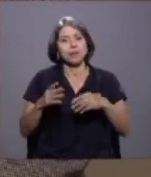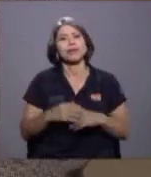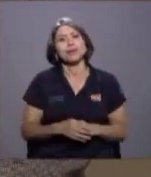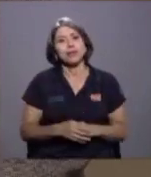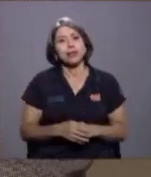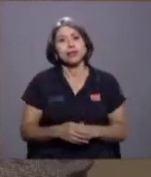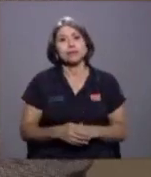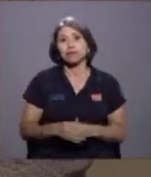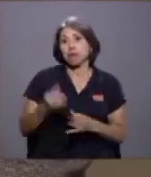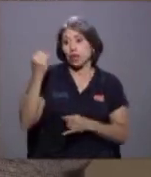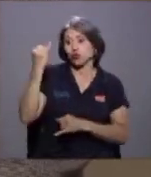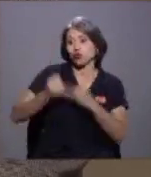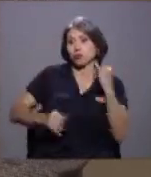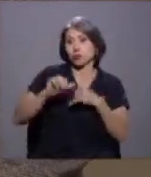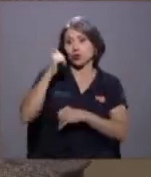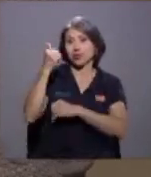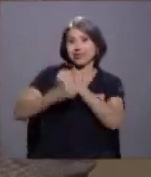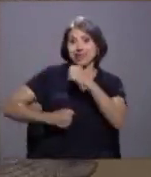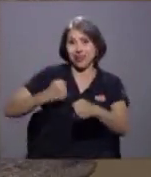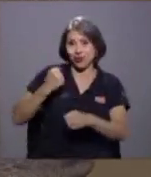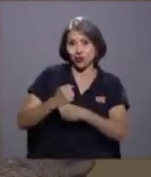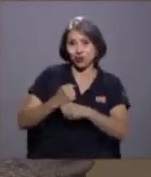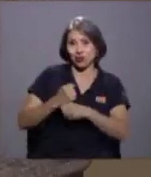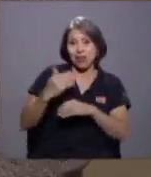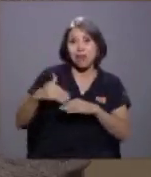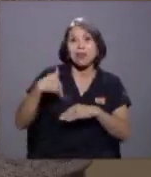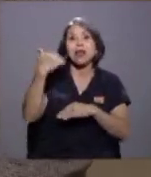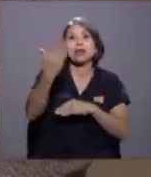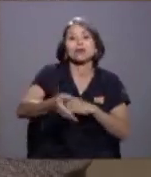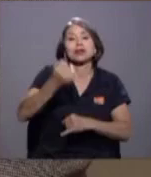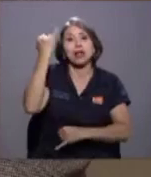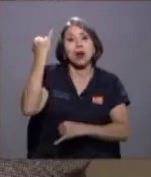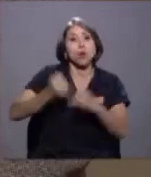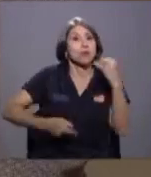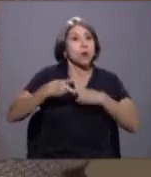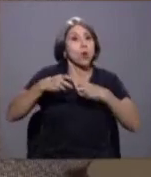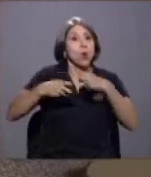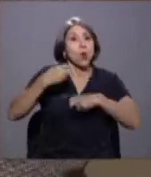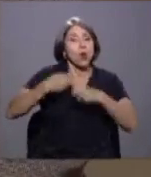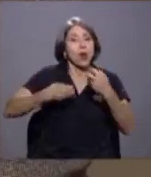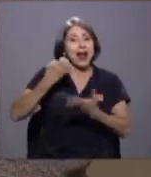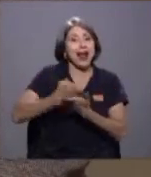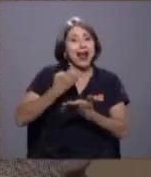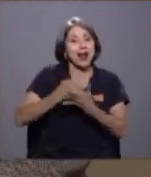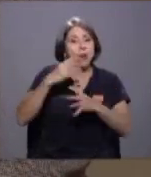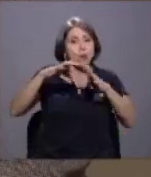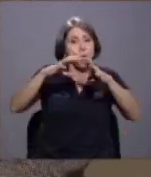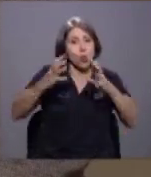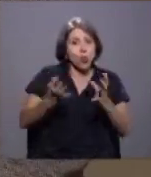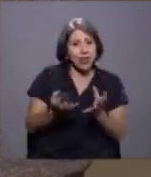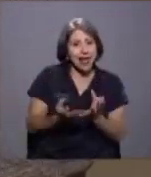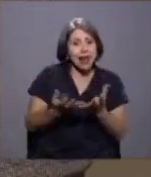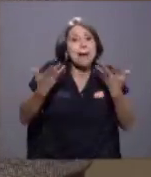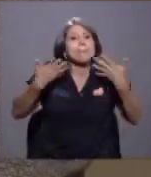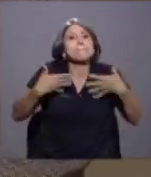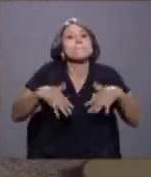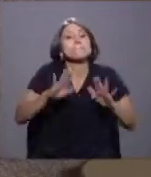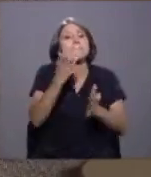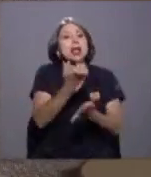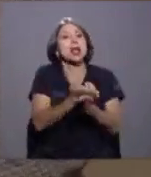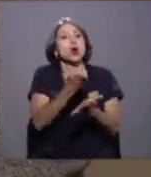Y en los últimos 10 años, posterior a la última crisis mundial, más bien el ritmo de crecimiento de la economía